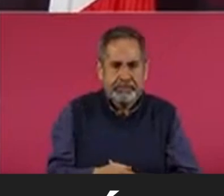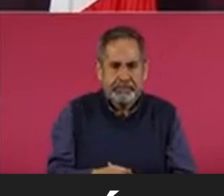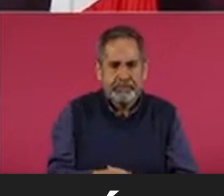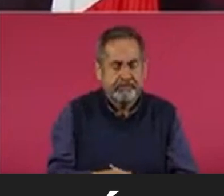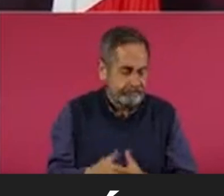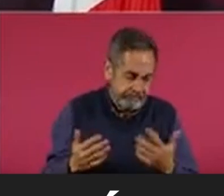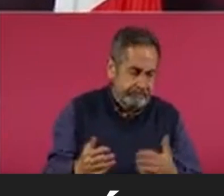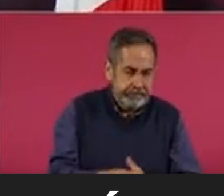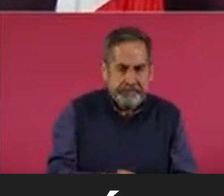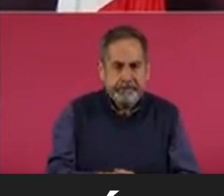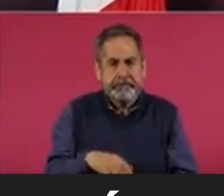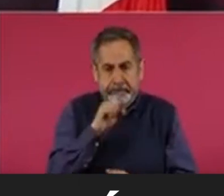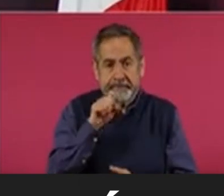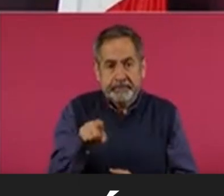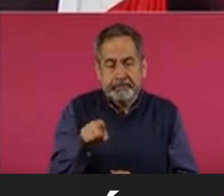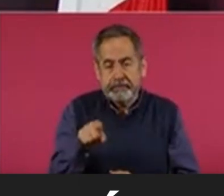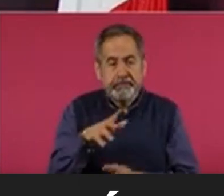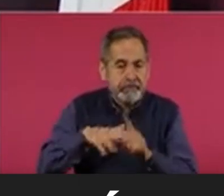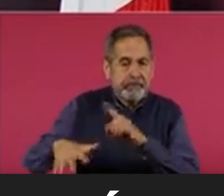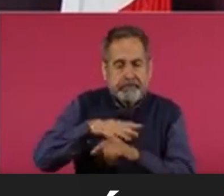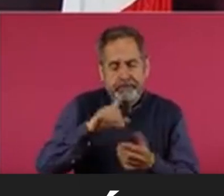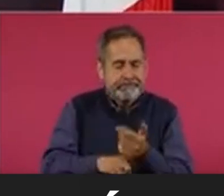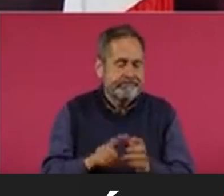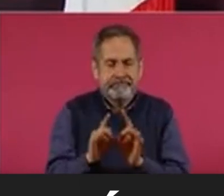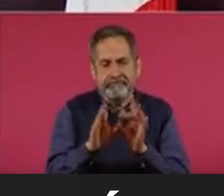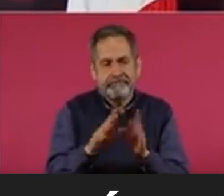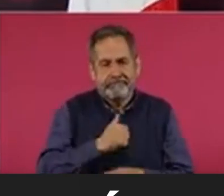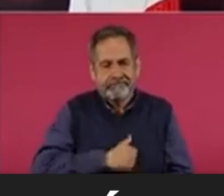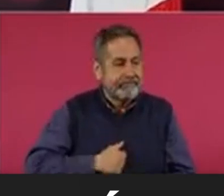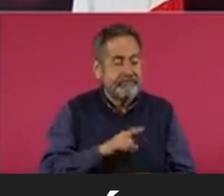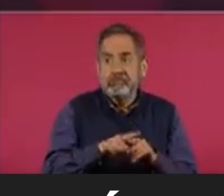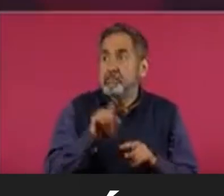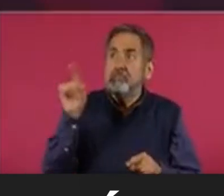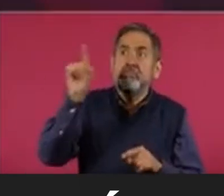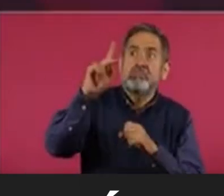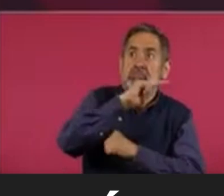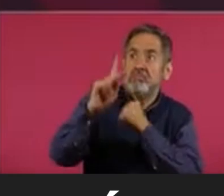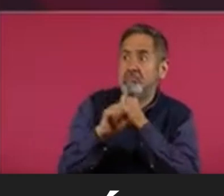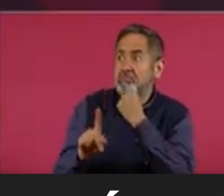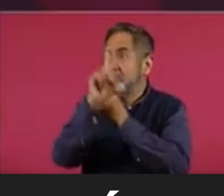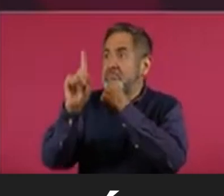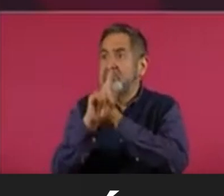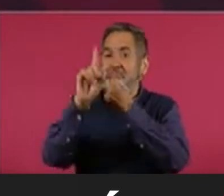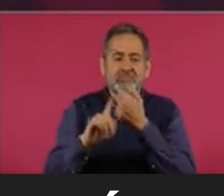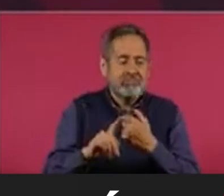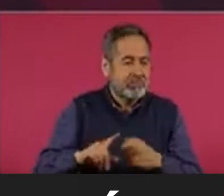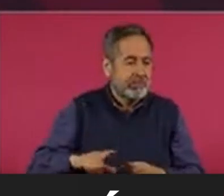también por la situación lamentable de los golpes de Estado en América